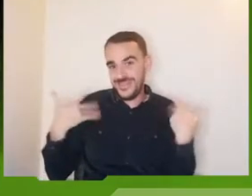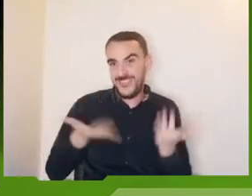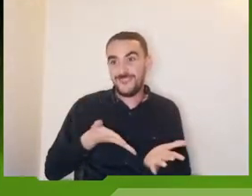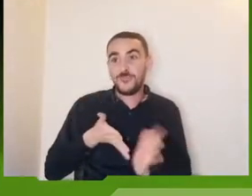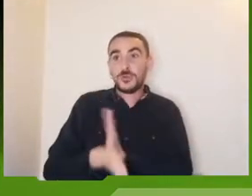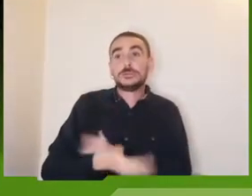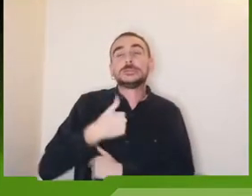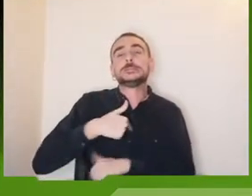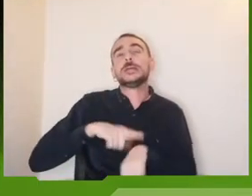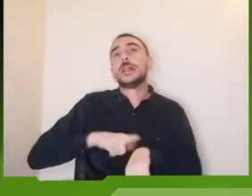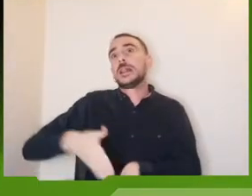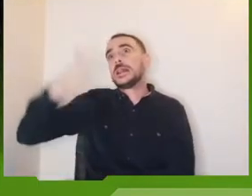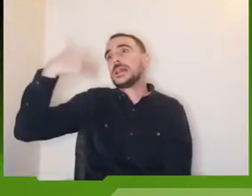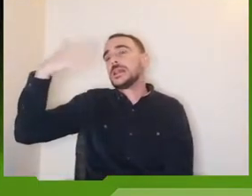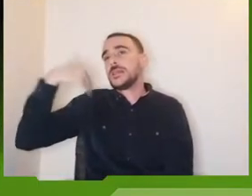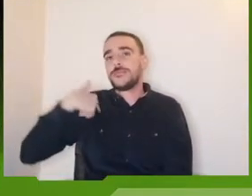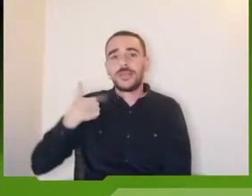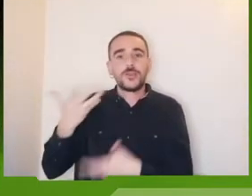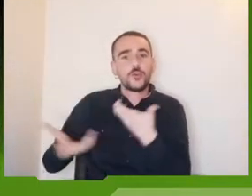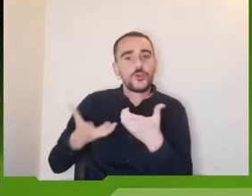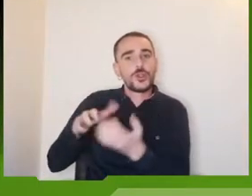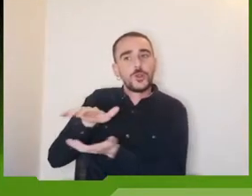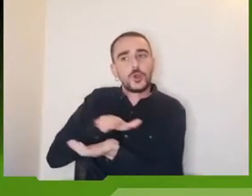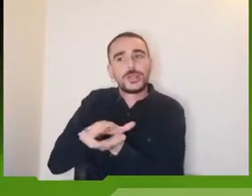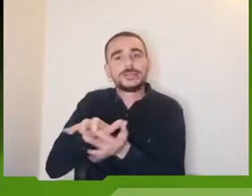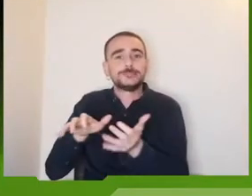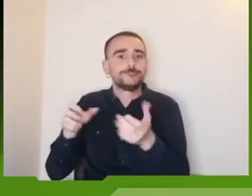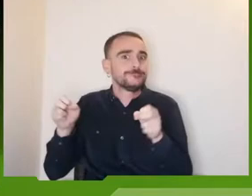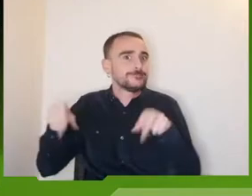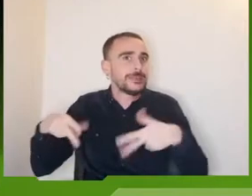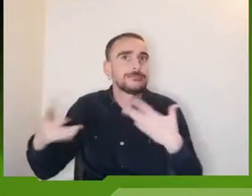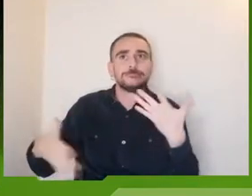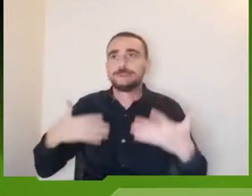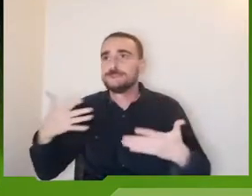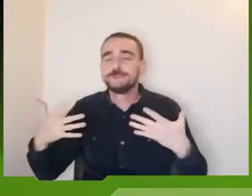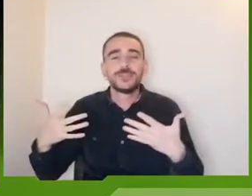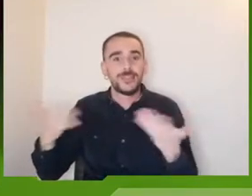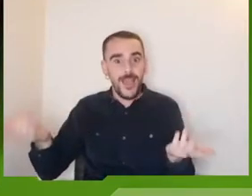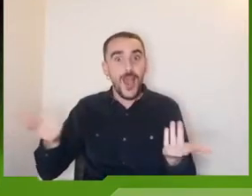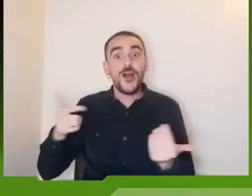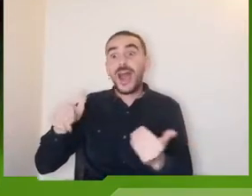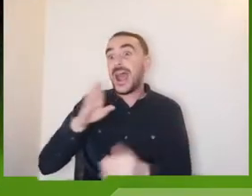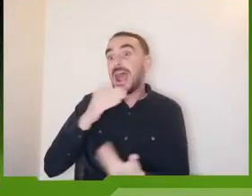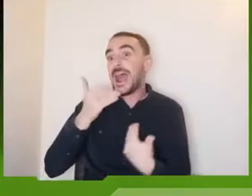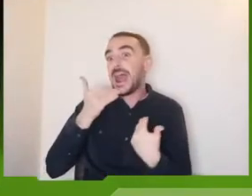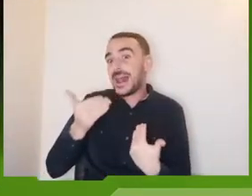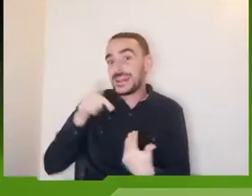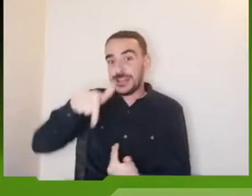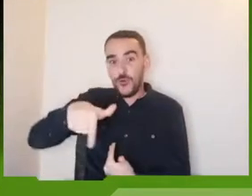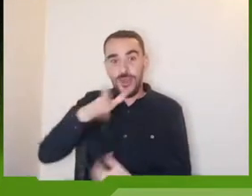un montonazo de croquetas en el congelador. Y esto es algo que me hace feliz.